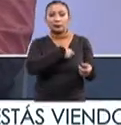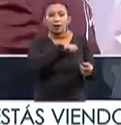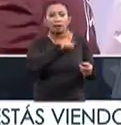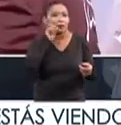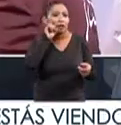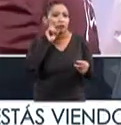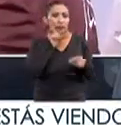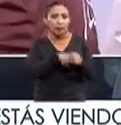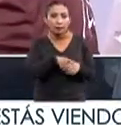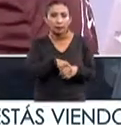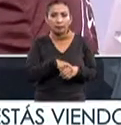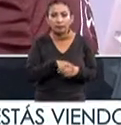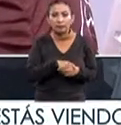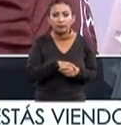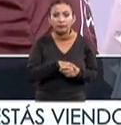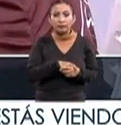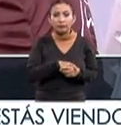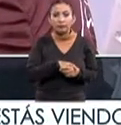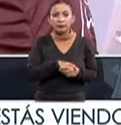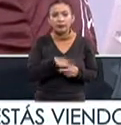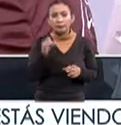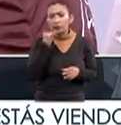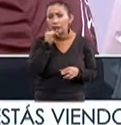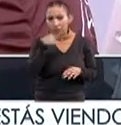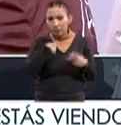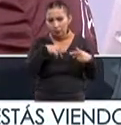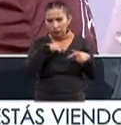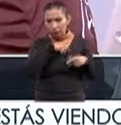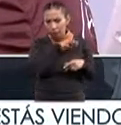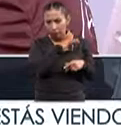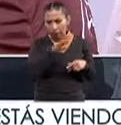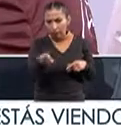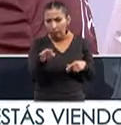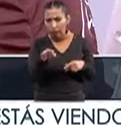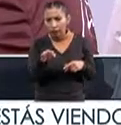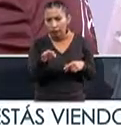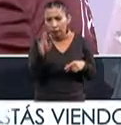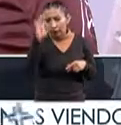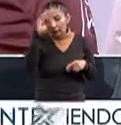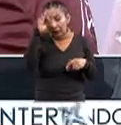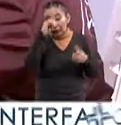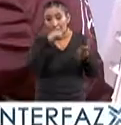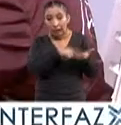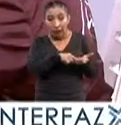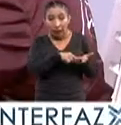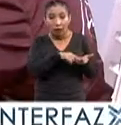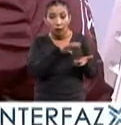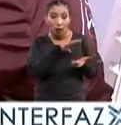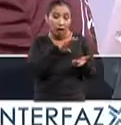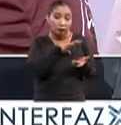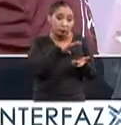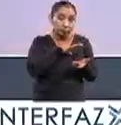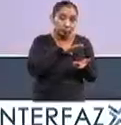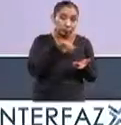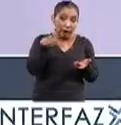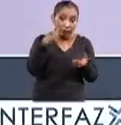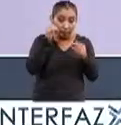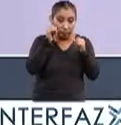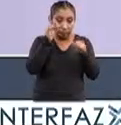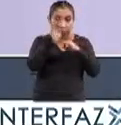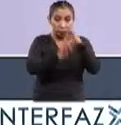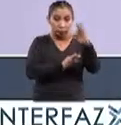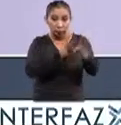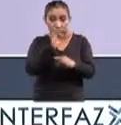sexual. Pero eso es importante, de, perdón que ahora este paréntesis. Sí, claro. Las personas pueden pensar o existe la posibilidad de que sean